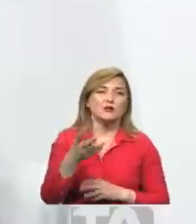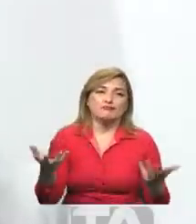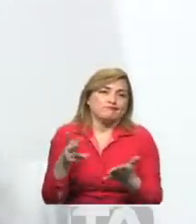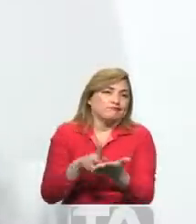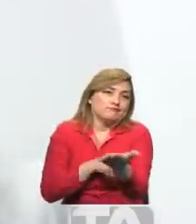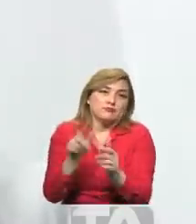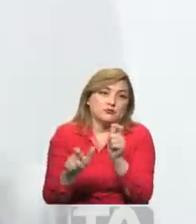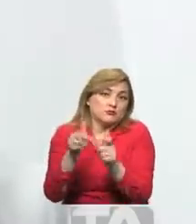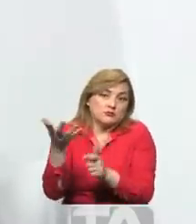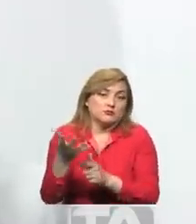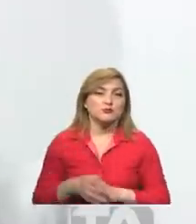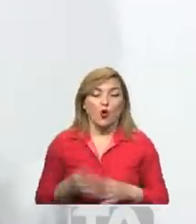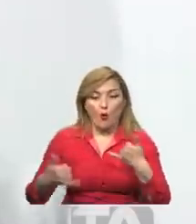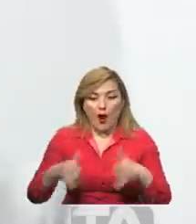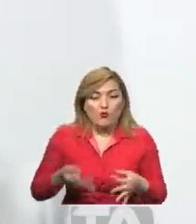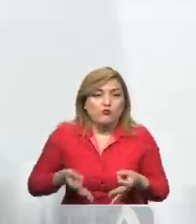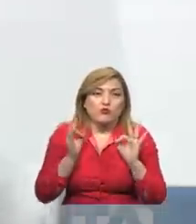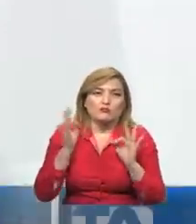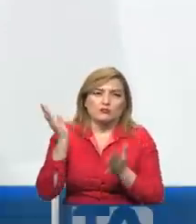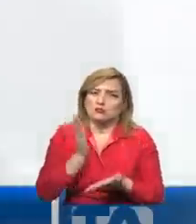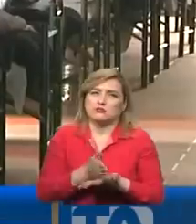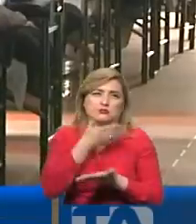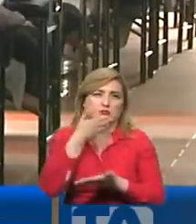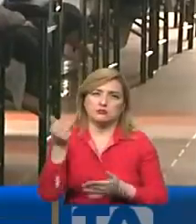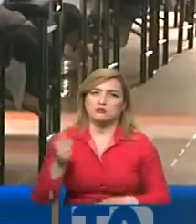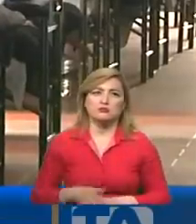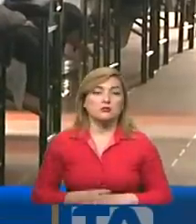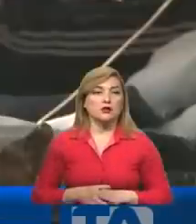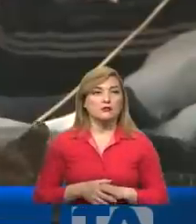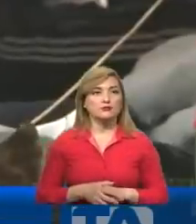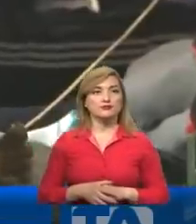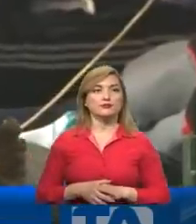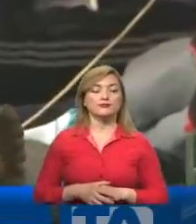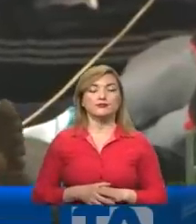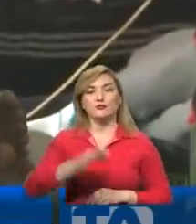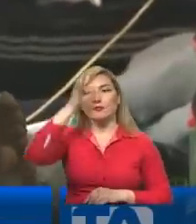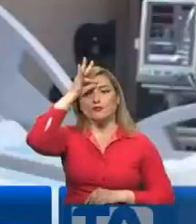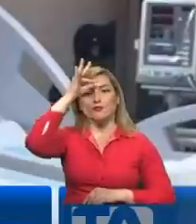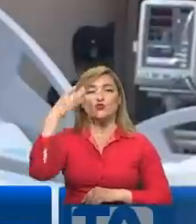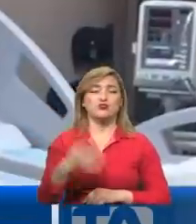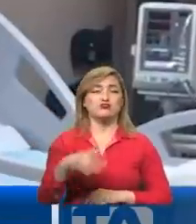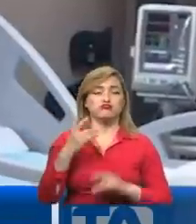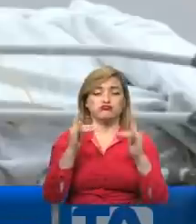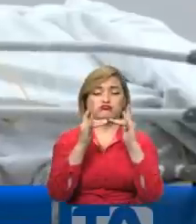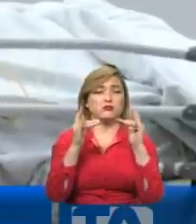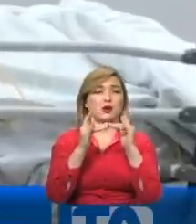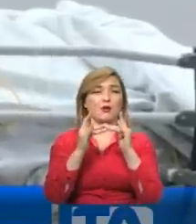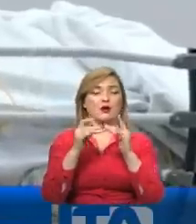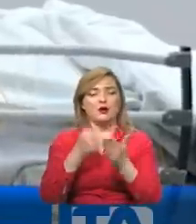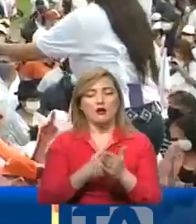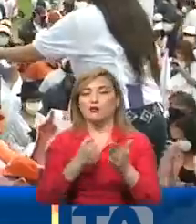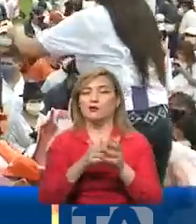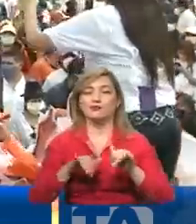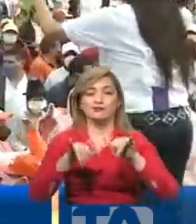costumbre del juego de carnaval, también hay que evitarla. Y dicen que lastimosamente el sector de la salud no tendrá descanso, pues